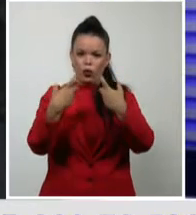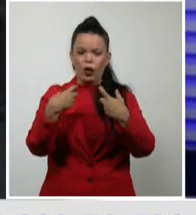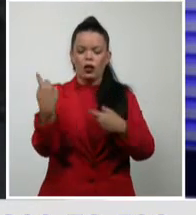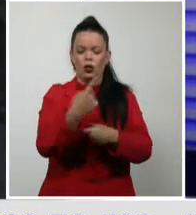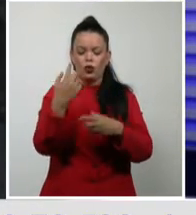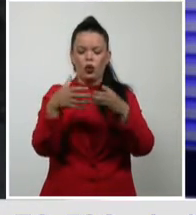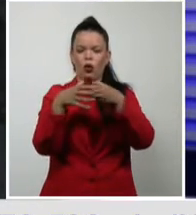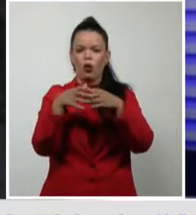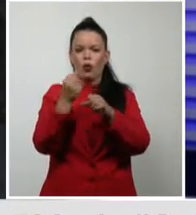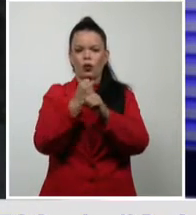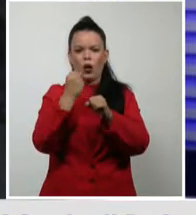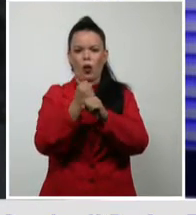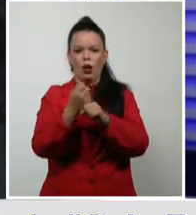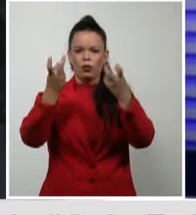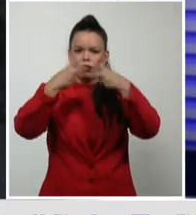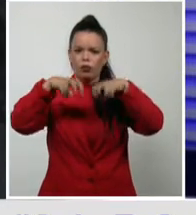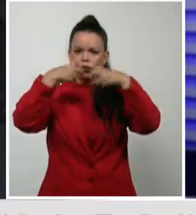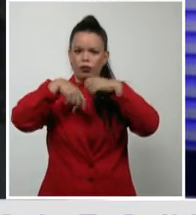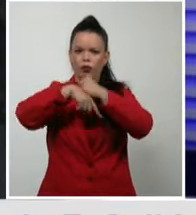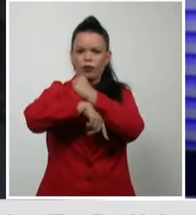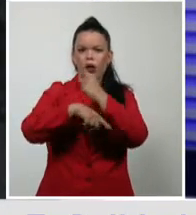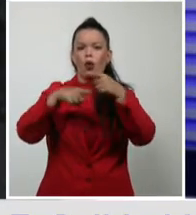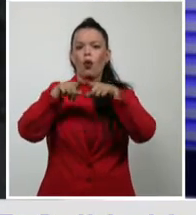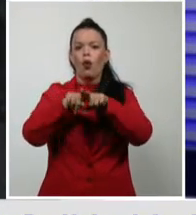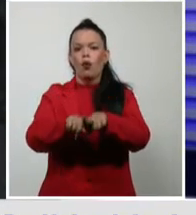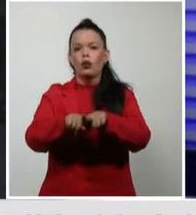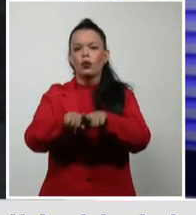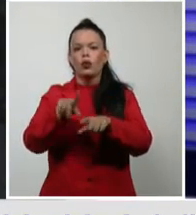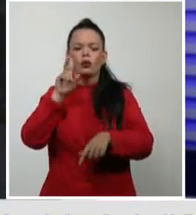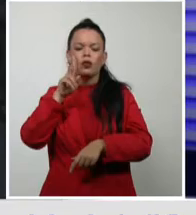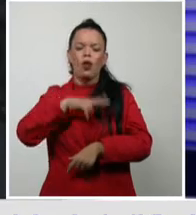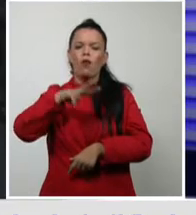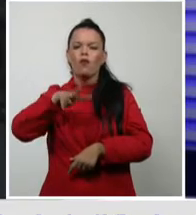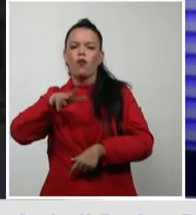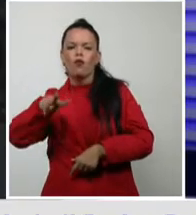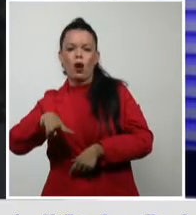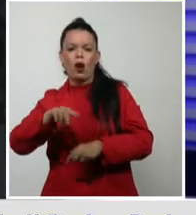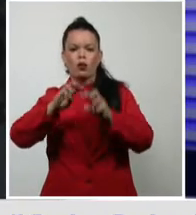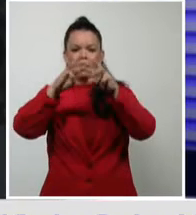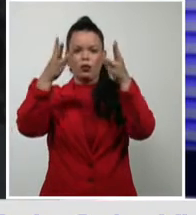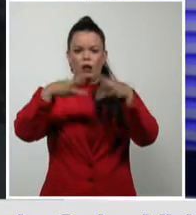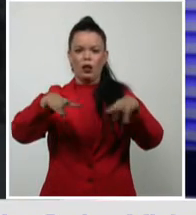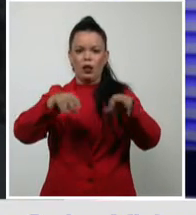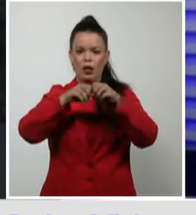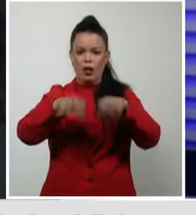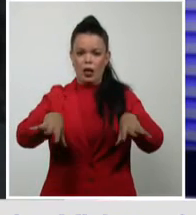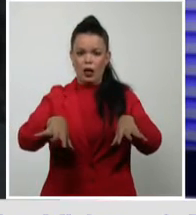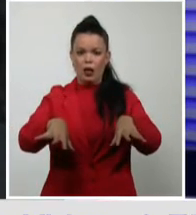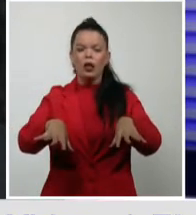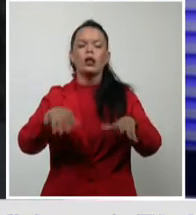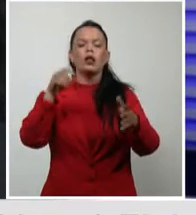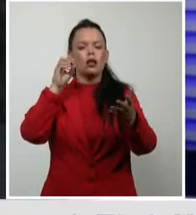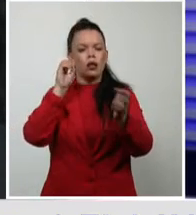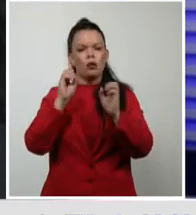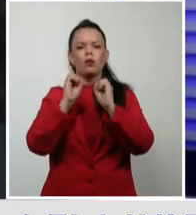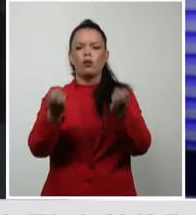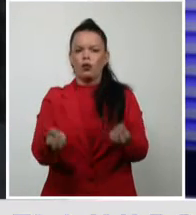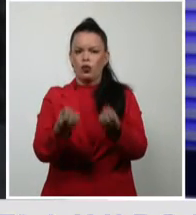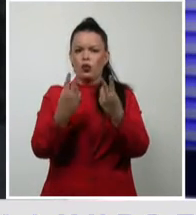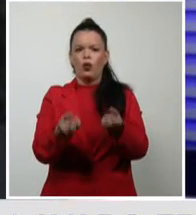de infografías en las redes sociales pues estamos poniendo a disposición de nuestra sociedad. Y además hemos